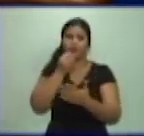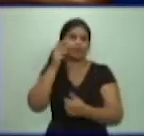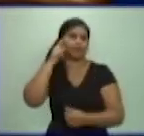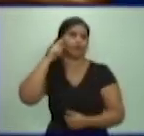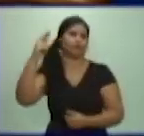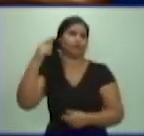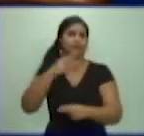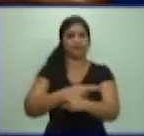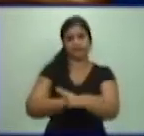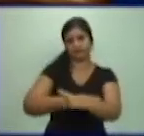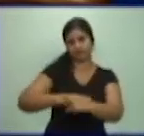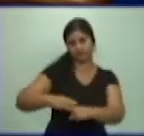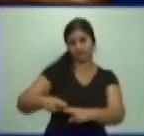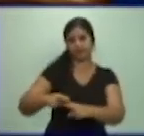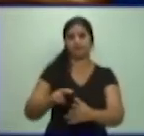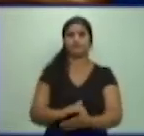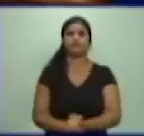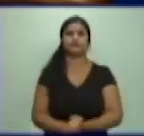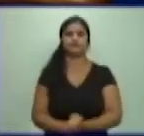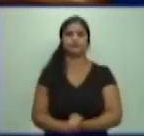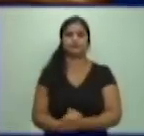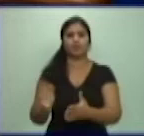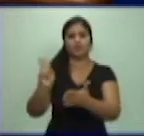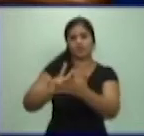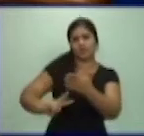¿Qué debemos a la lectura?